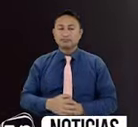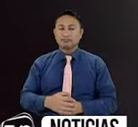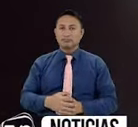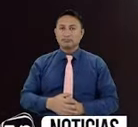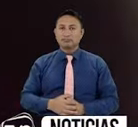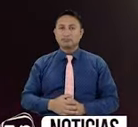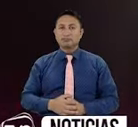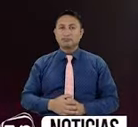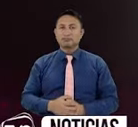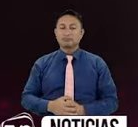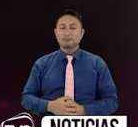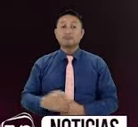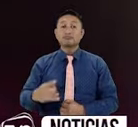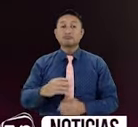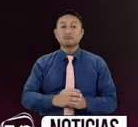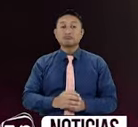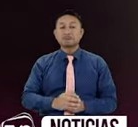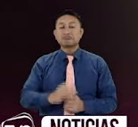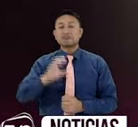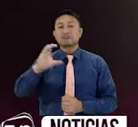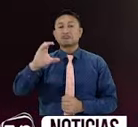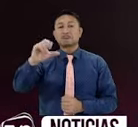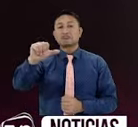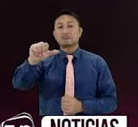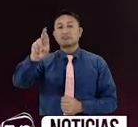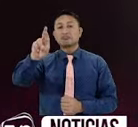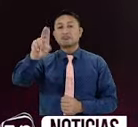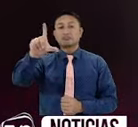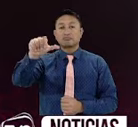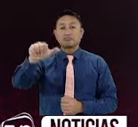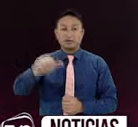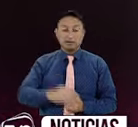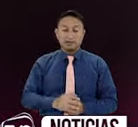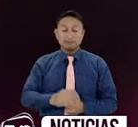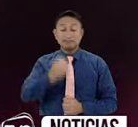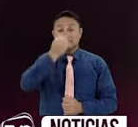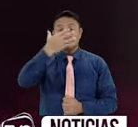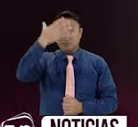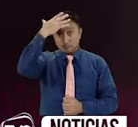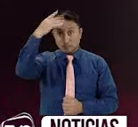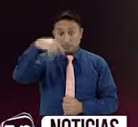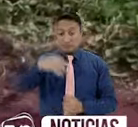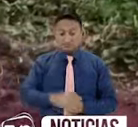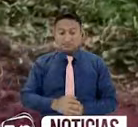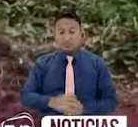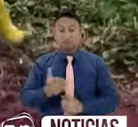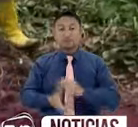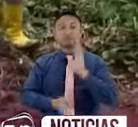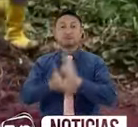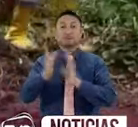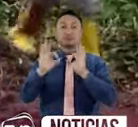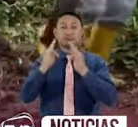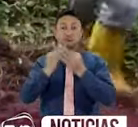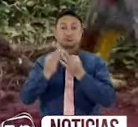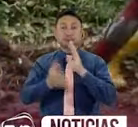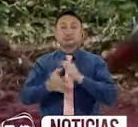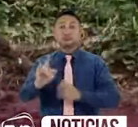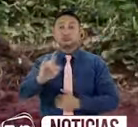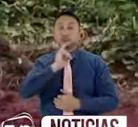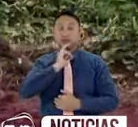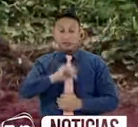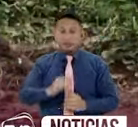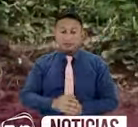la llamaremos Carla para proteger su identidad es de Santo Domingo de los achilas y migró junto a su familia hacia los Estados Unidos por una